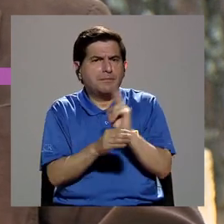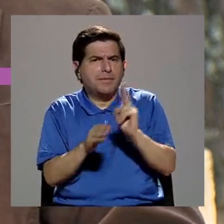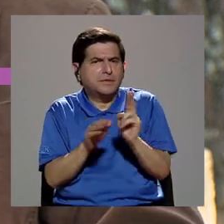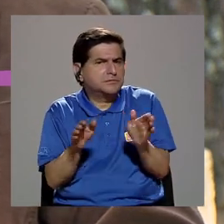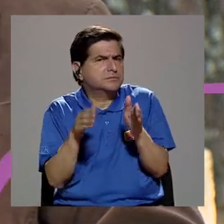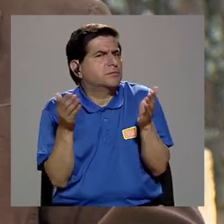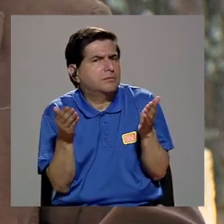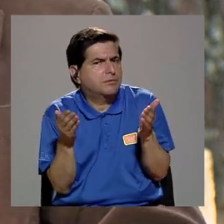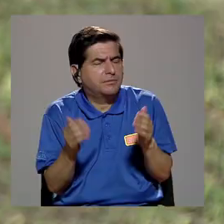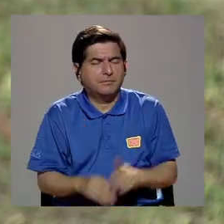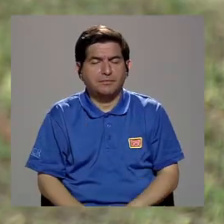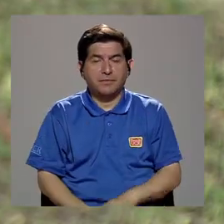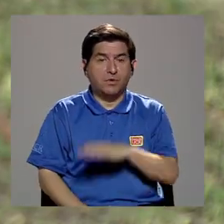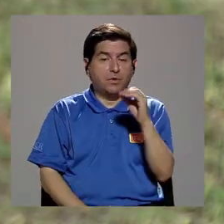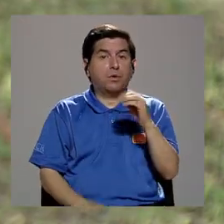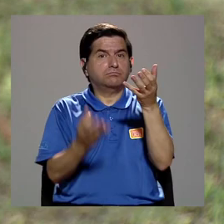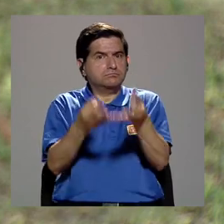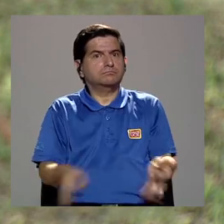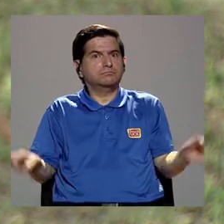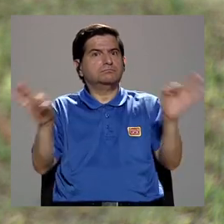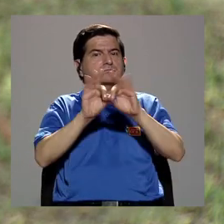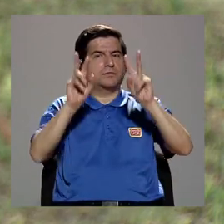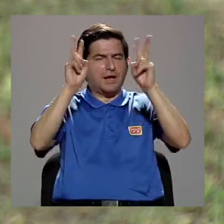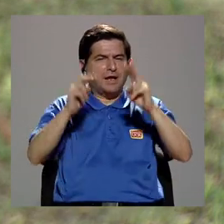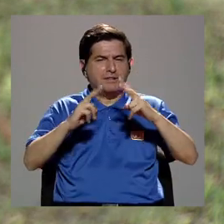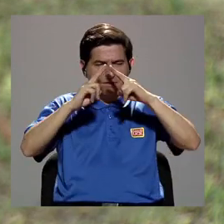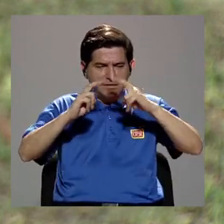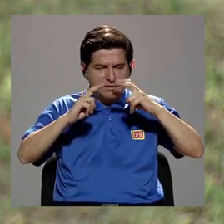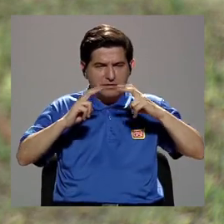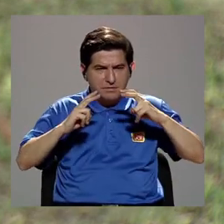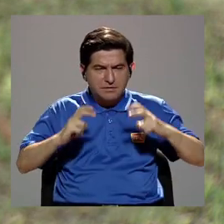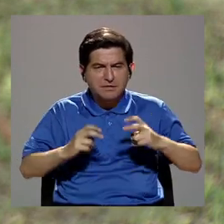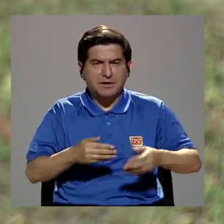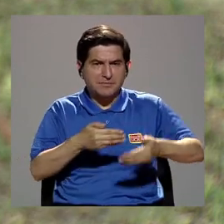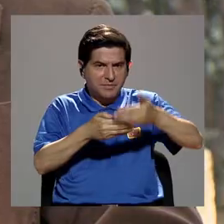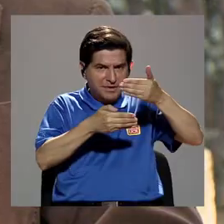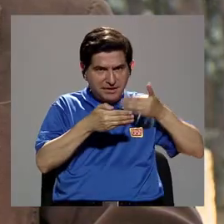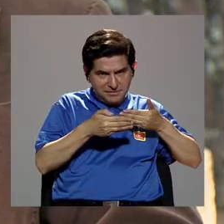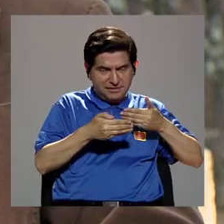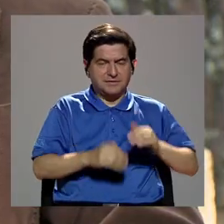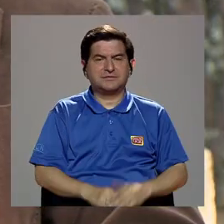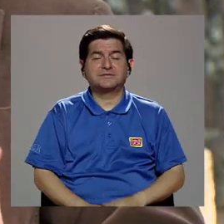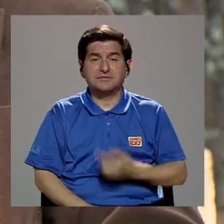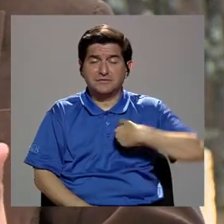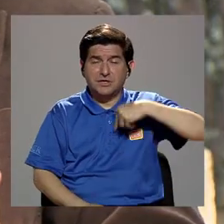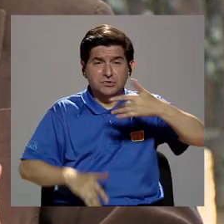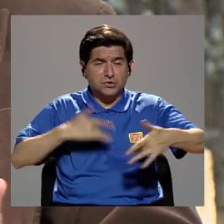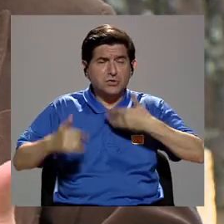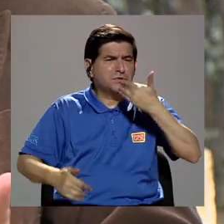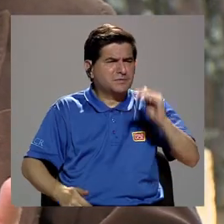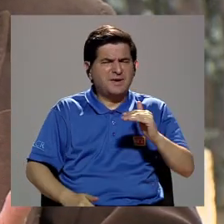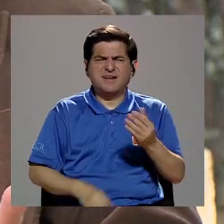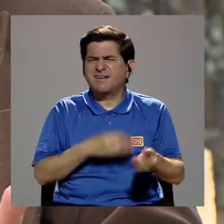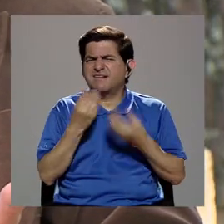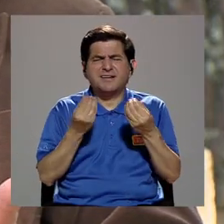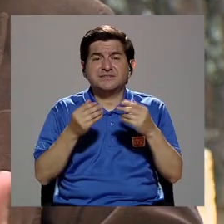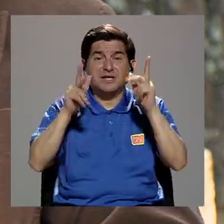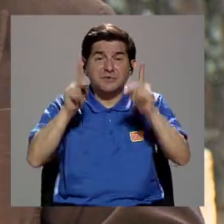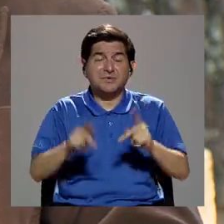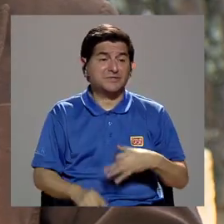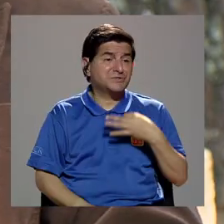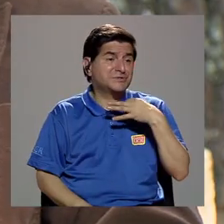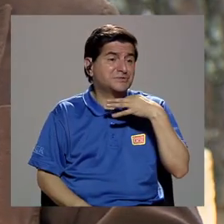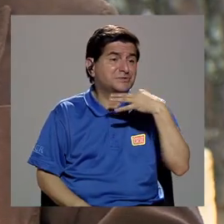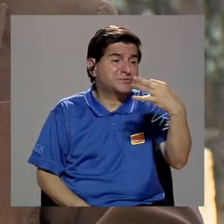utilidad. Y todavía algo más importante, en el tema de retrospección, si nos sentimos mal, ¿qué estamos haciendo? Hay gente